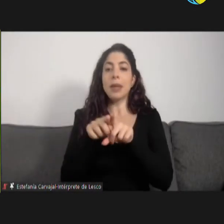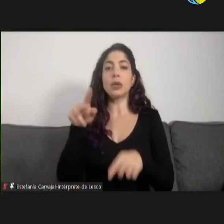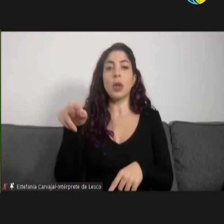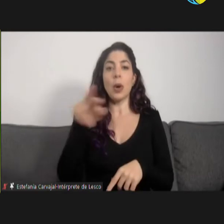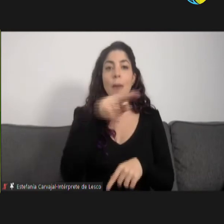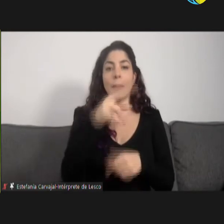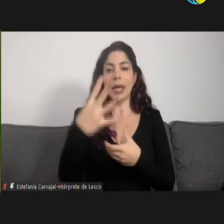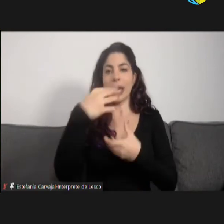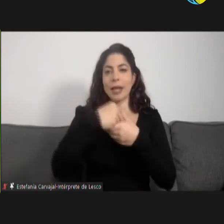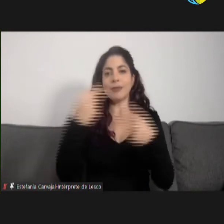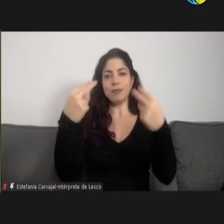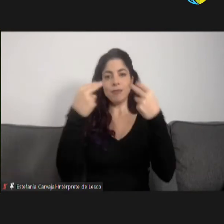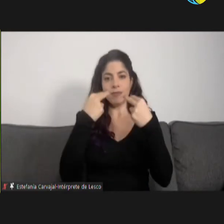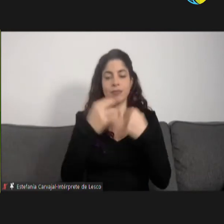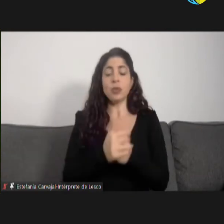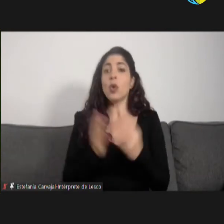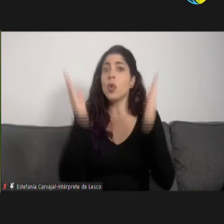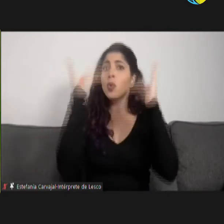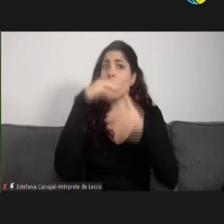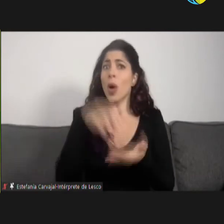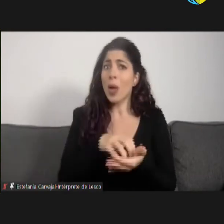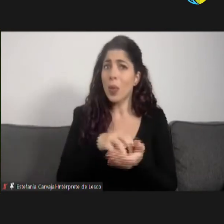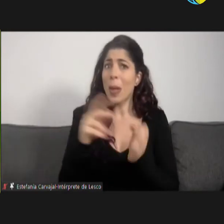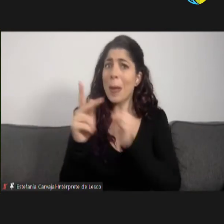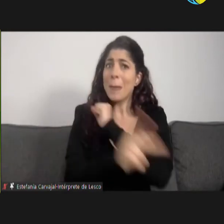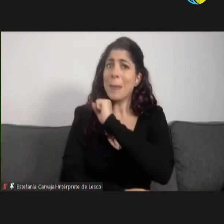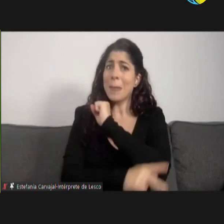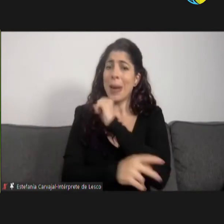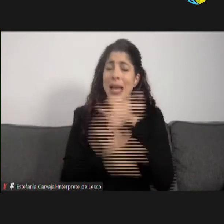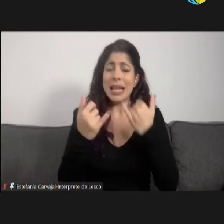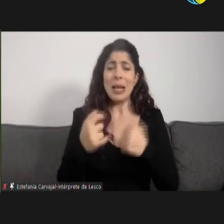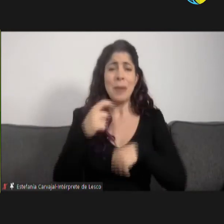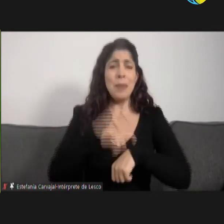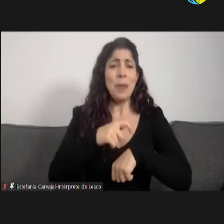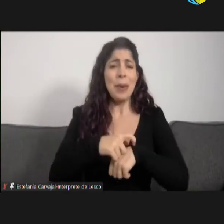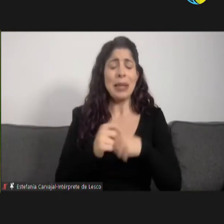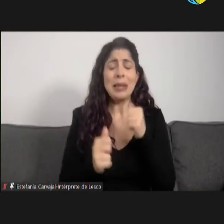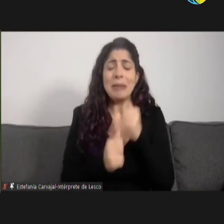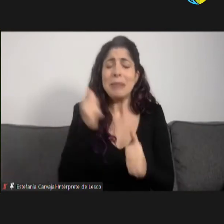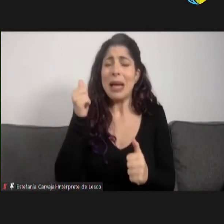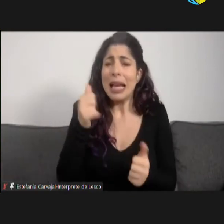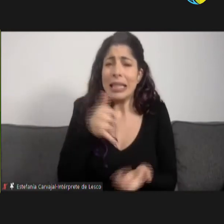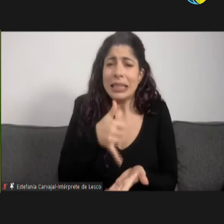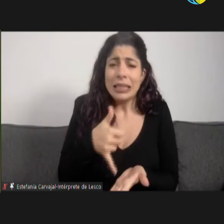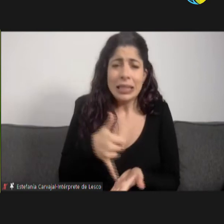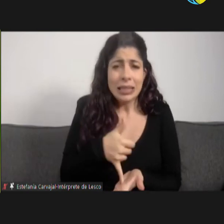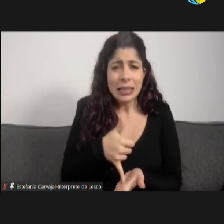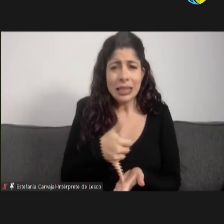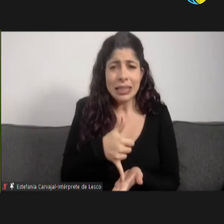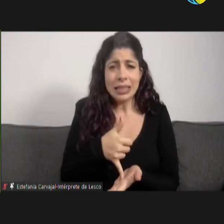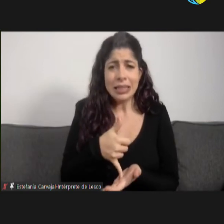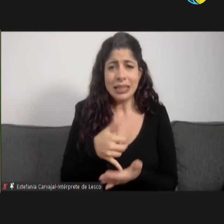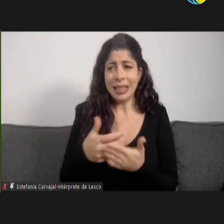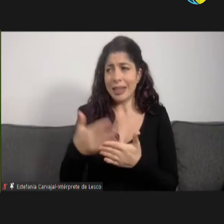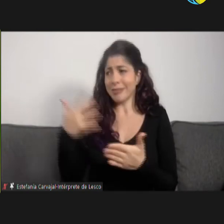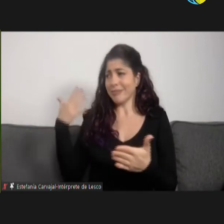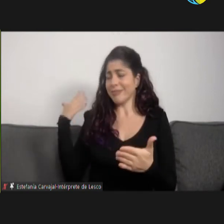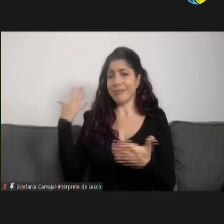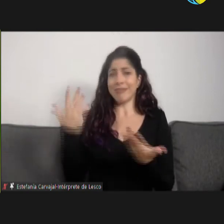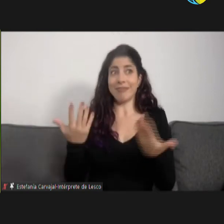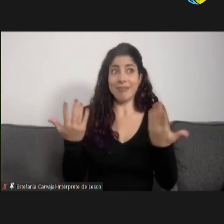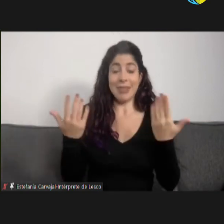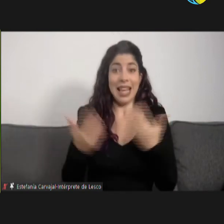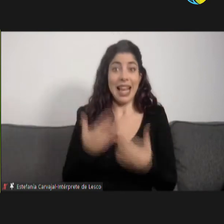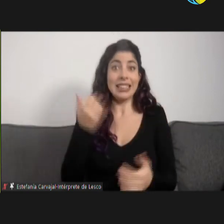esta mesa. No cabe duda que el país atraviesa el momento más crítico de los últimos